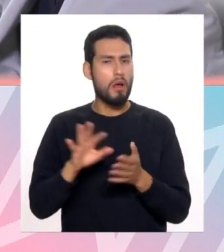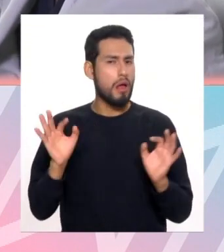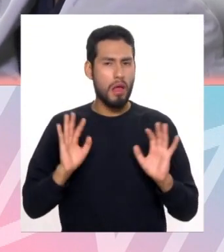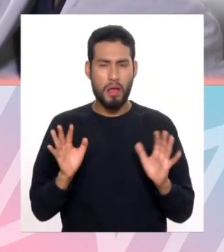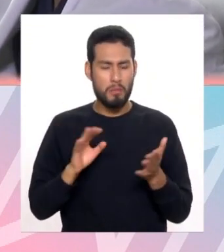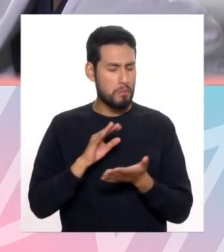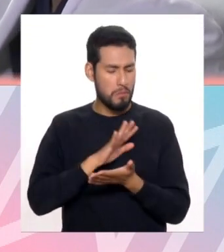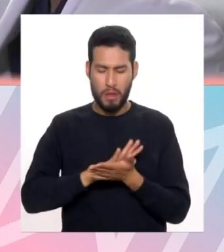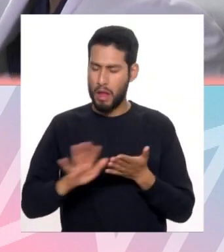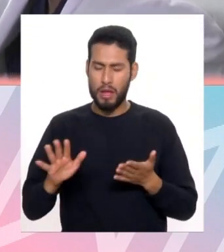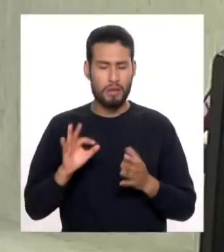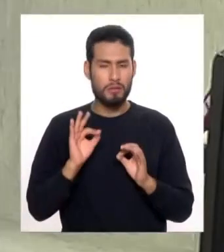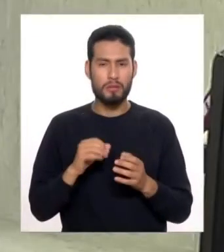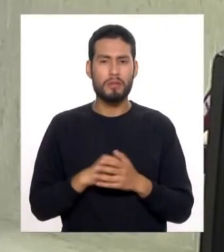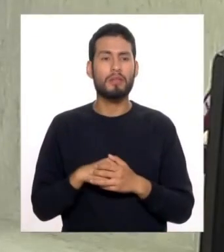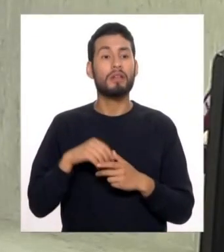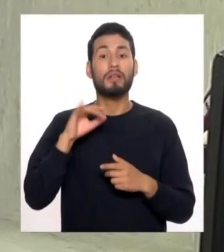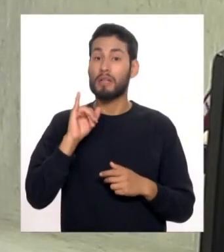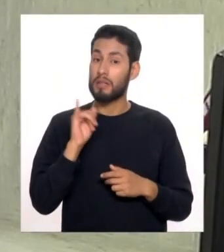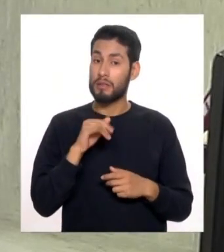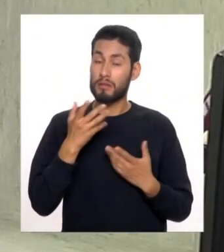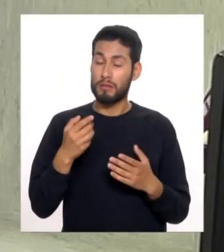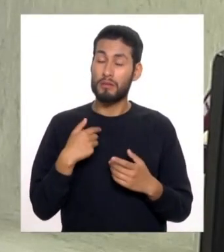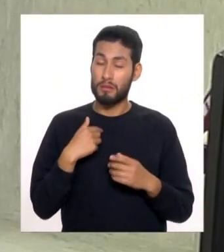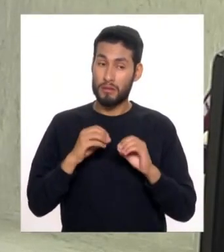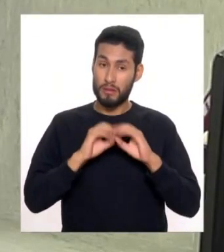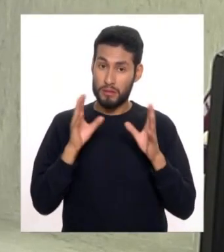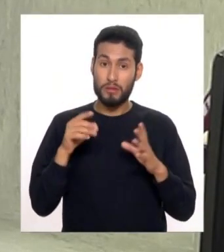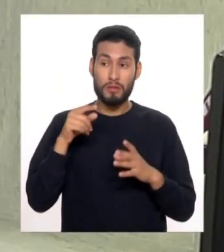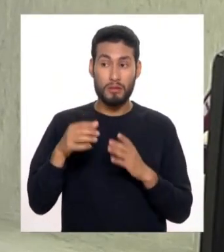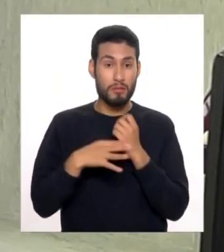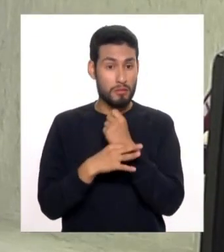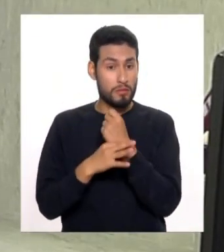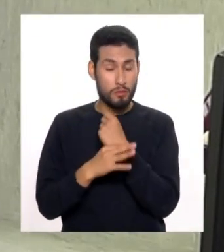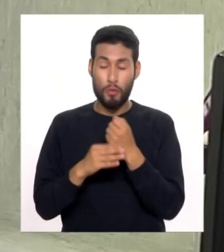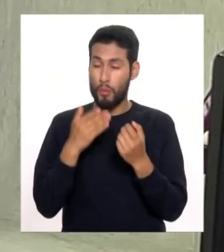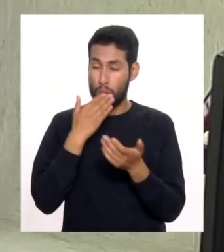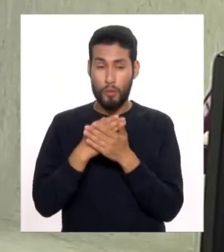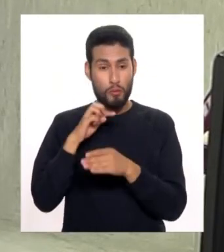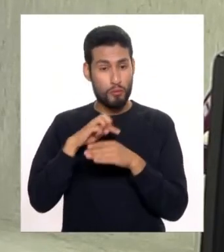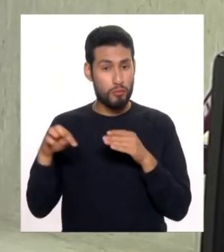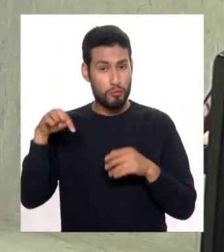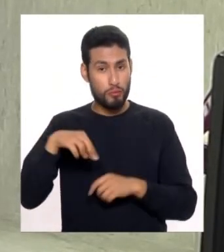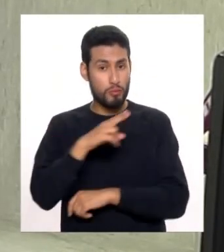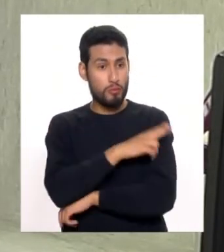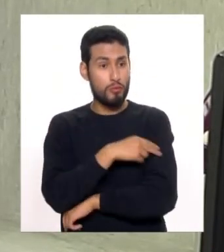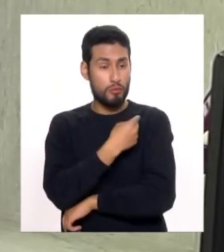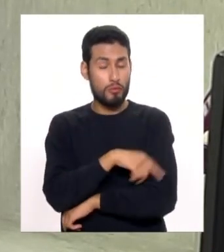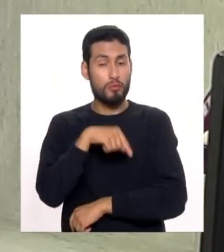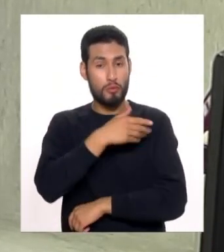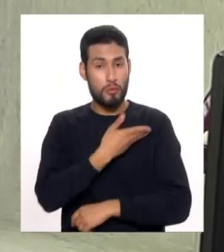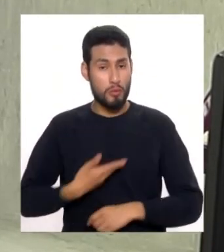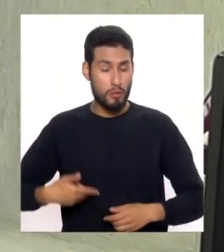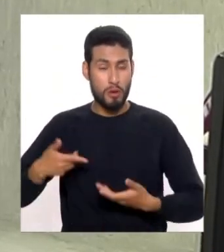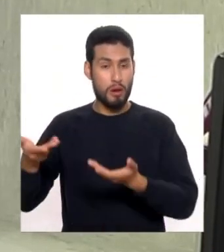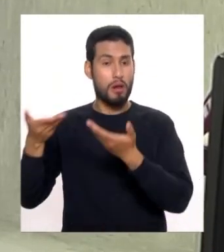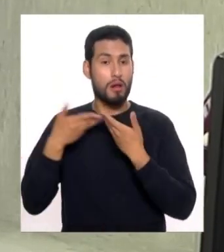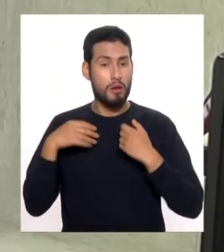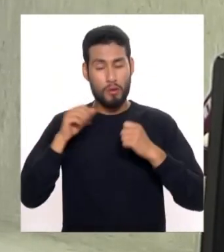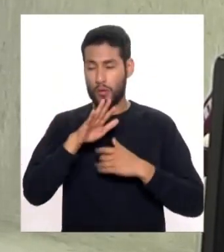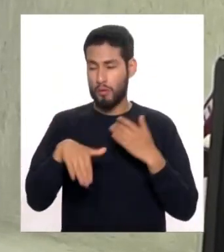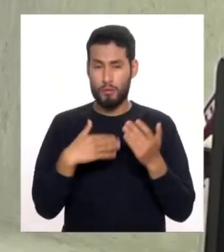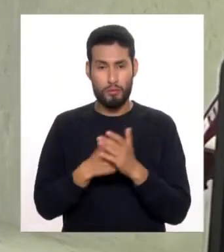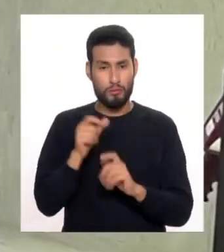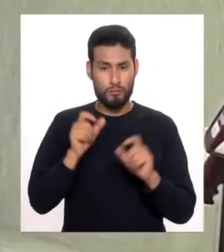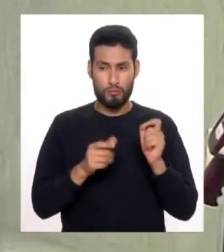y bueno, y también claro, al tener los médicos de primera en un hospital nos va a ayudar a toda la